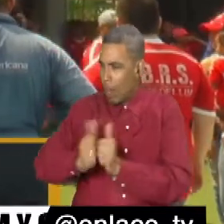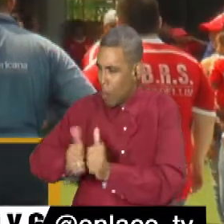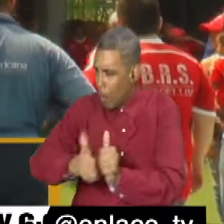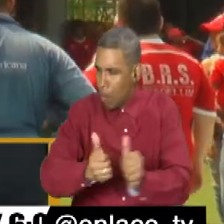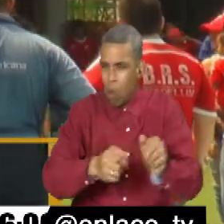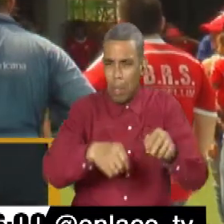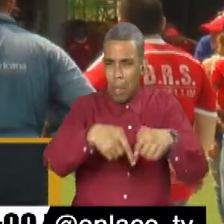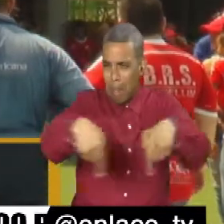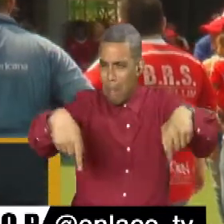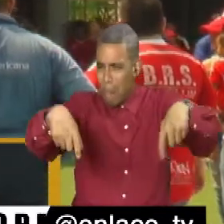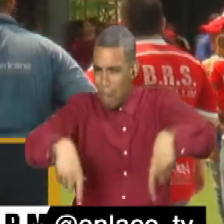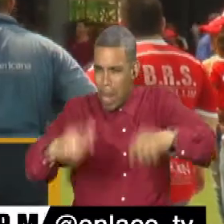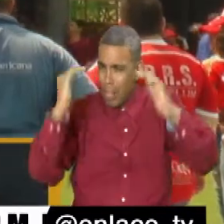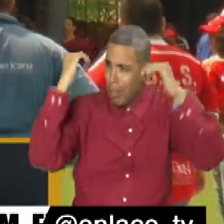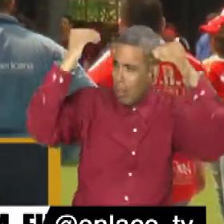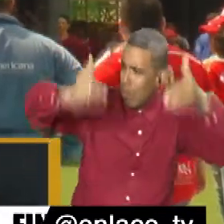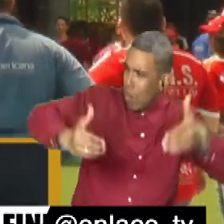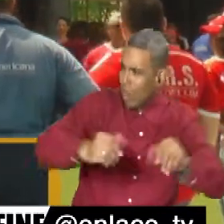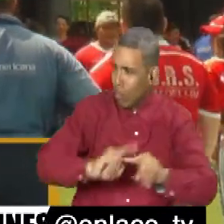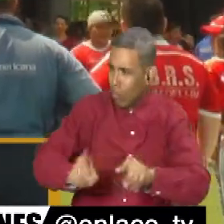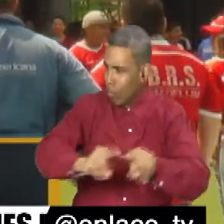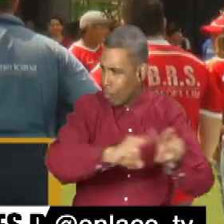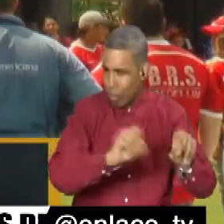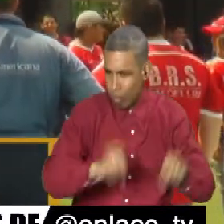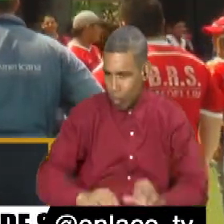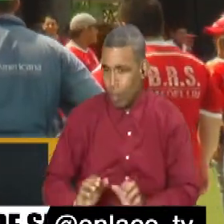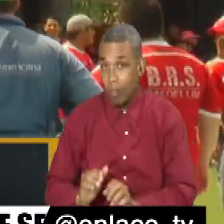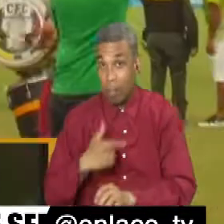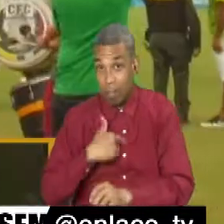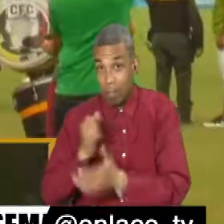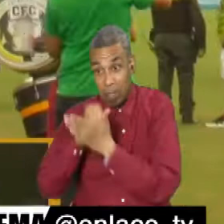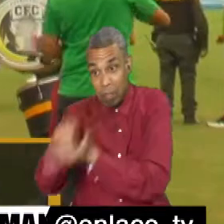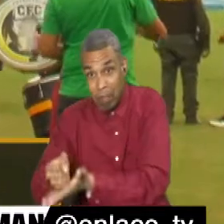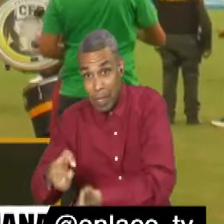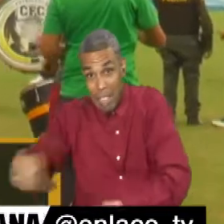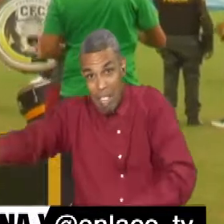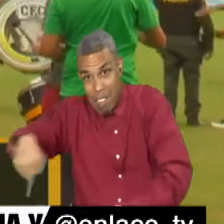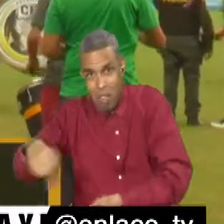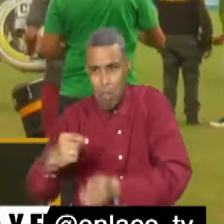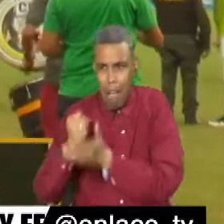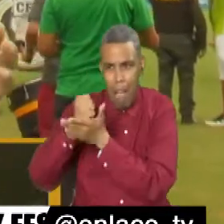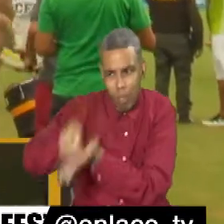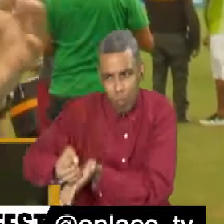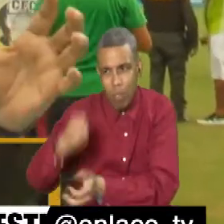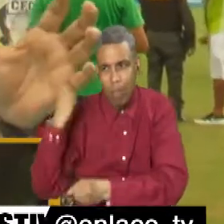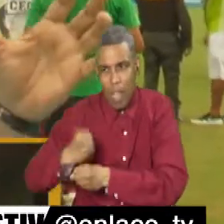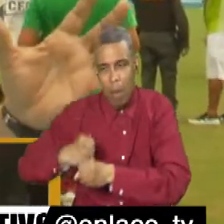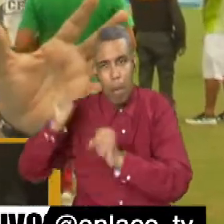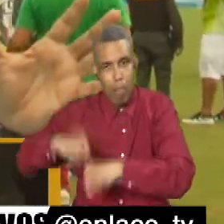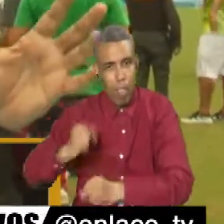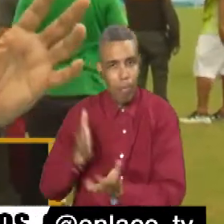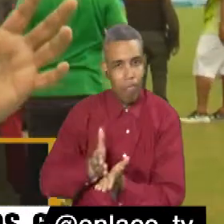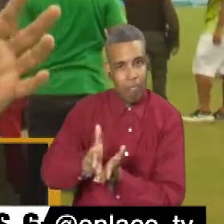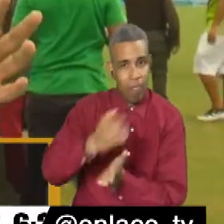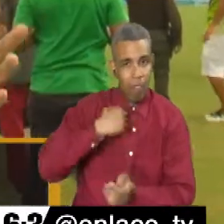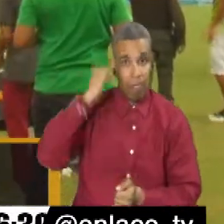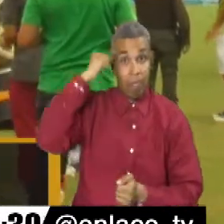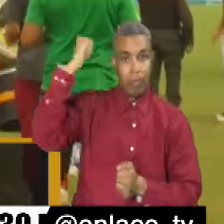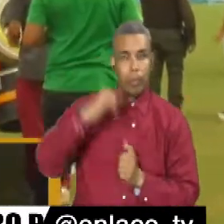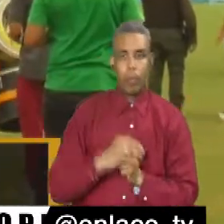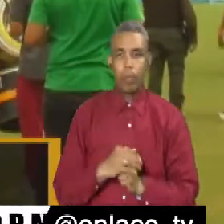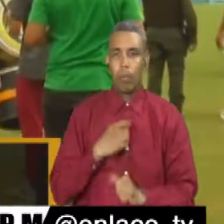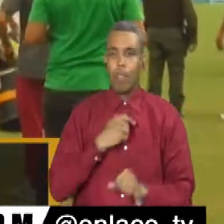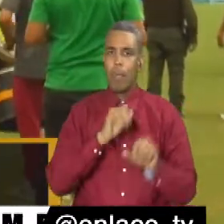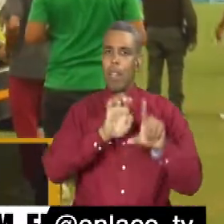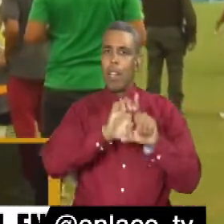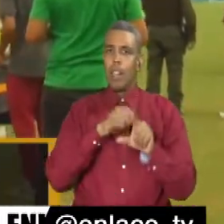que vamos a seguir trabajando, les vamos a dar oportunidad de empleo y les vamos a dar oportunidad de que se eduquen. Enlace Noticias dialogó con los voceros de cada una de las barras para conocer